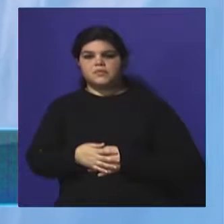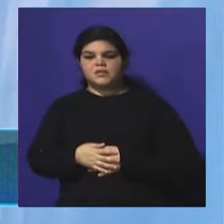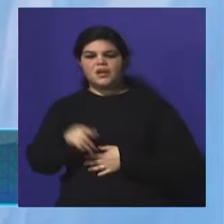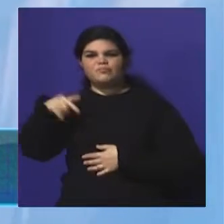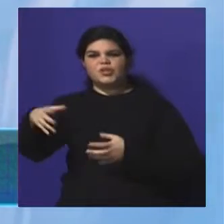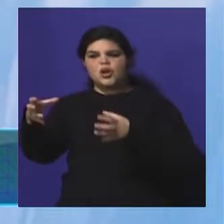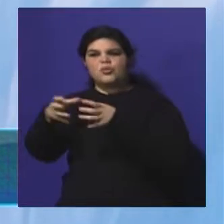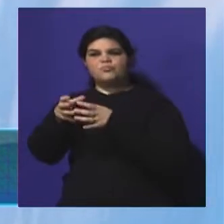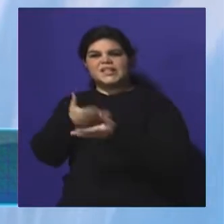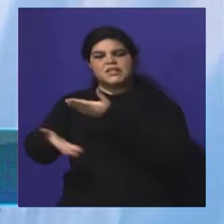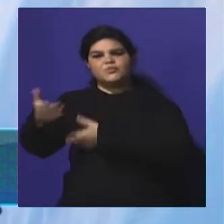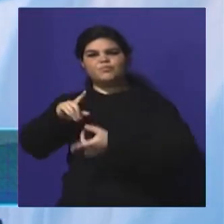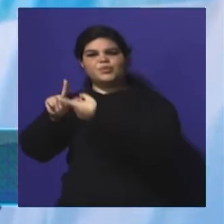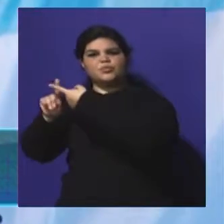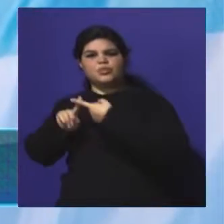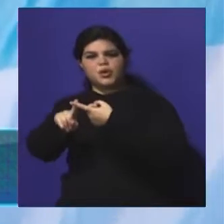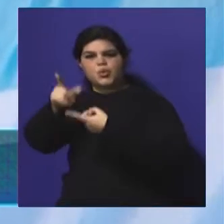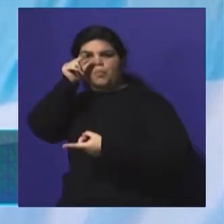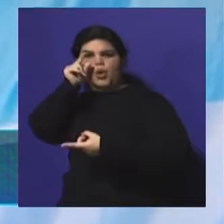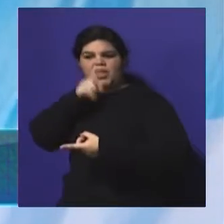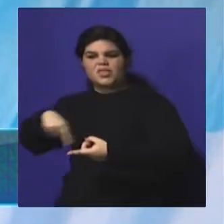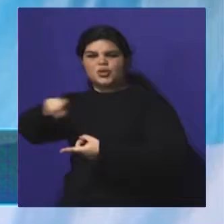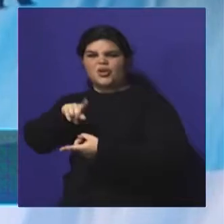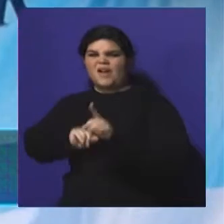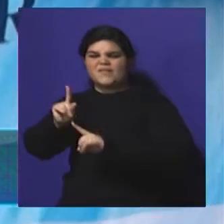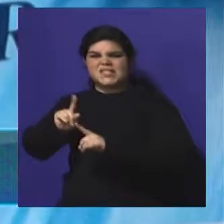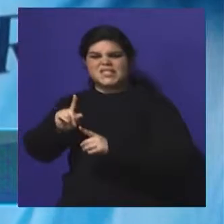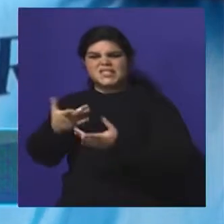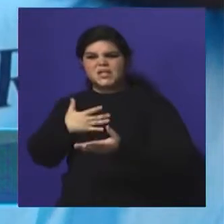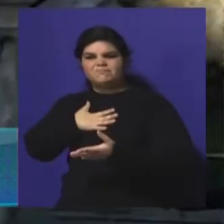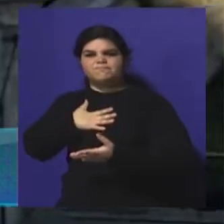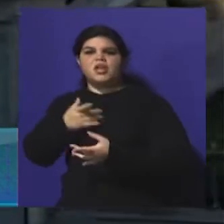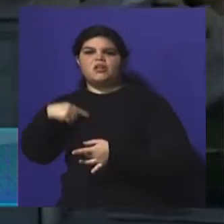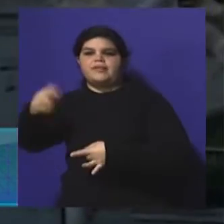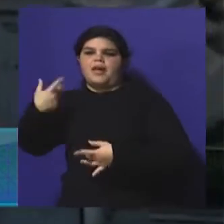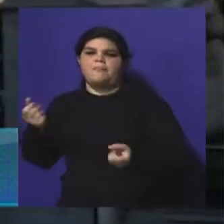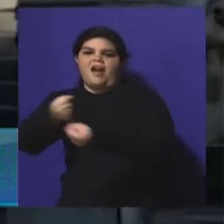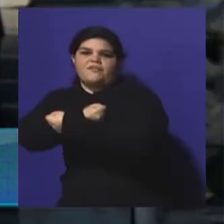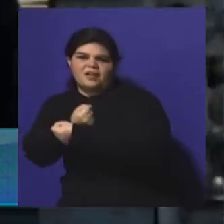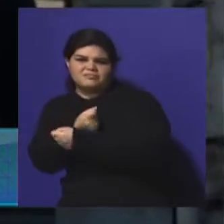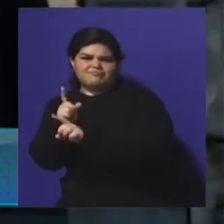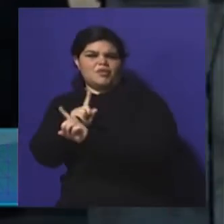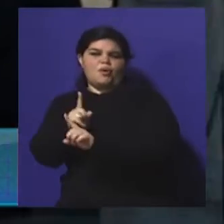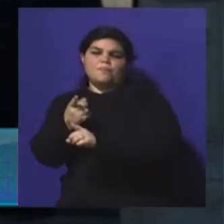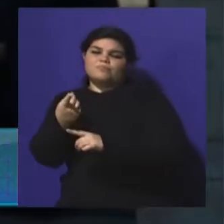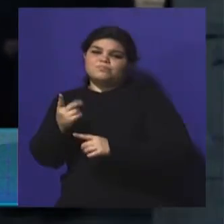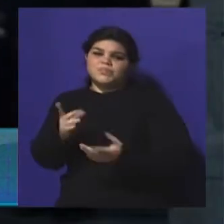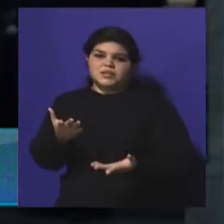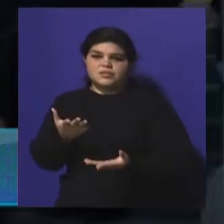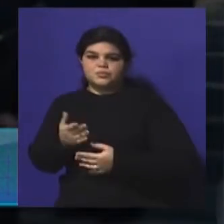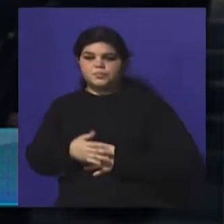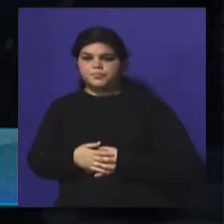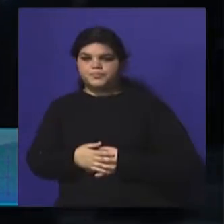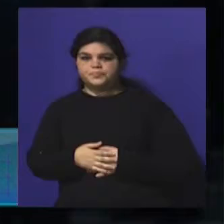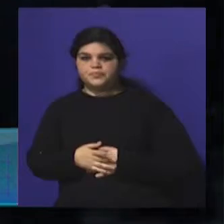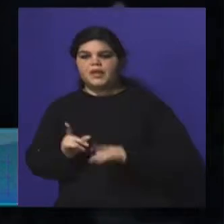muy frío el diálogo. Uno no esperaba que estuviesen abrazados constantemente frente al público, pero sí el